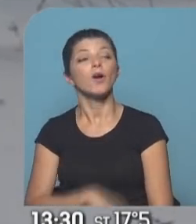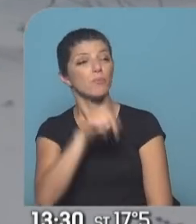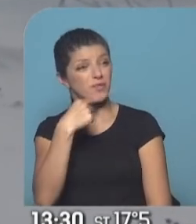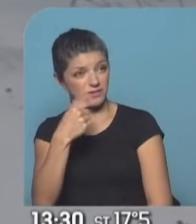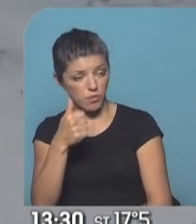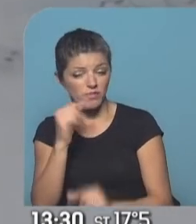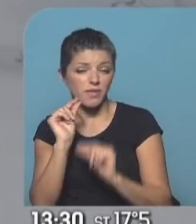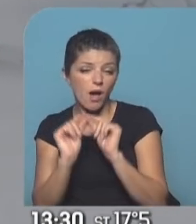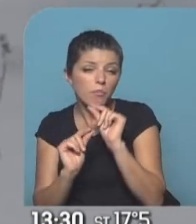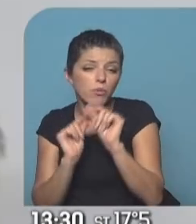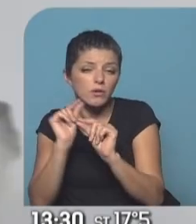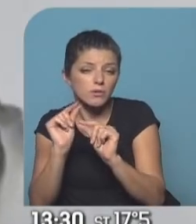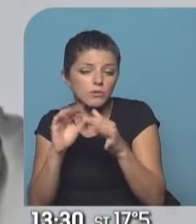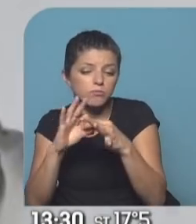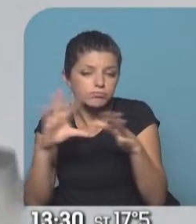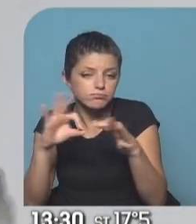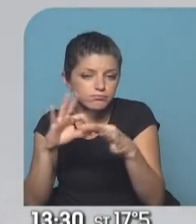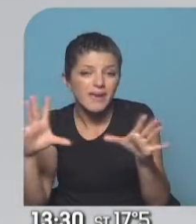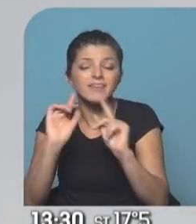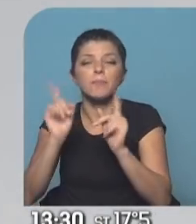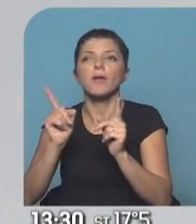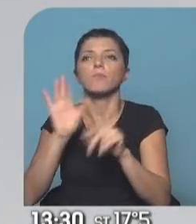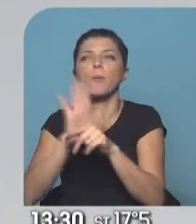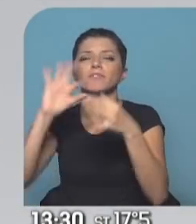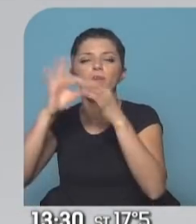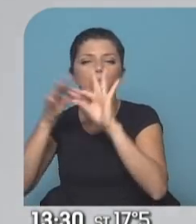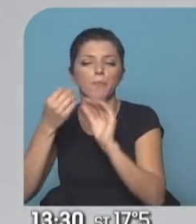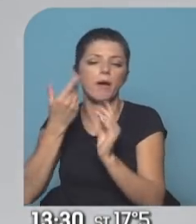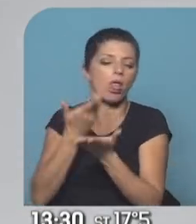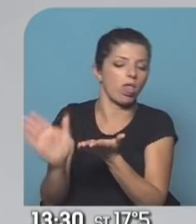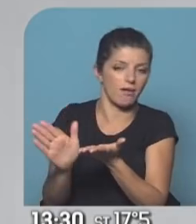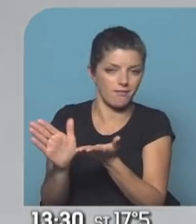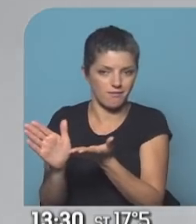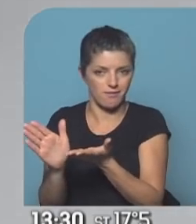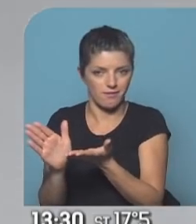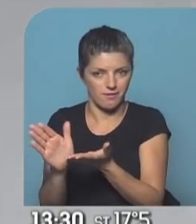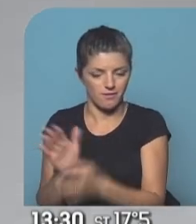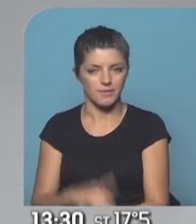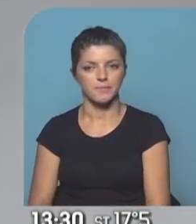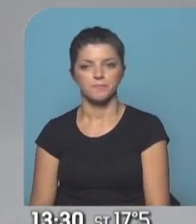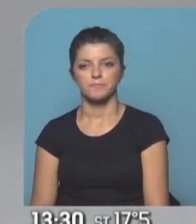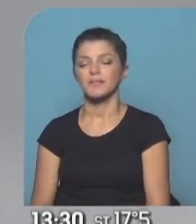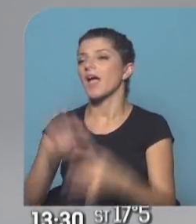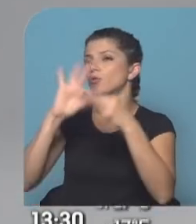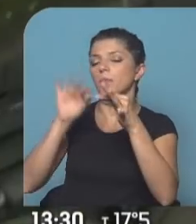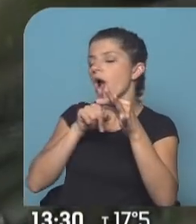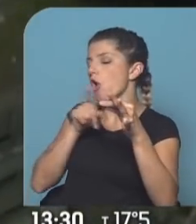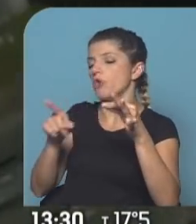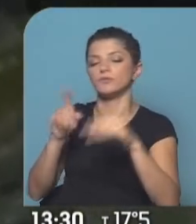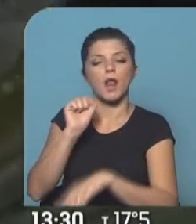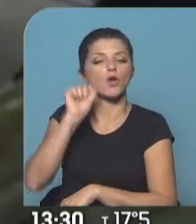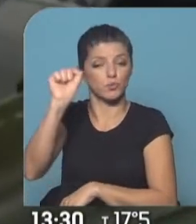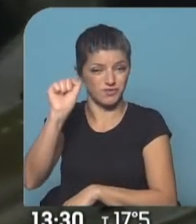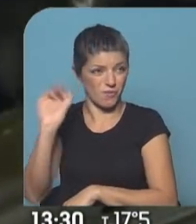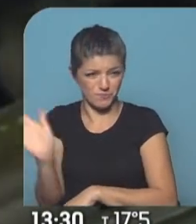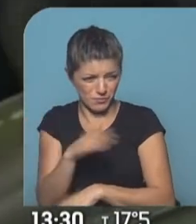en cámara lenta y con una Europa que en general los viene abandonando. Es decir, Europa que se puso muy contra Rusia en el momento que esto